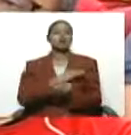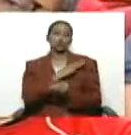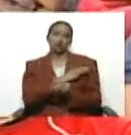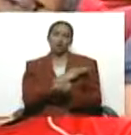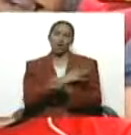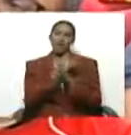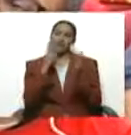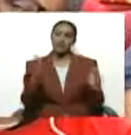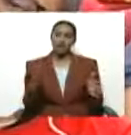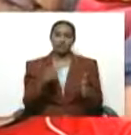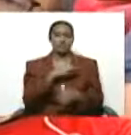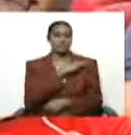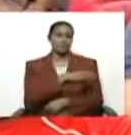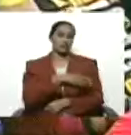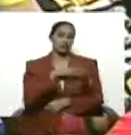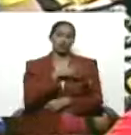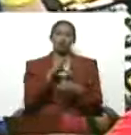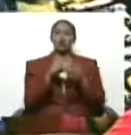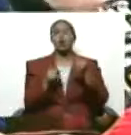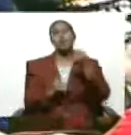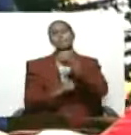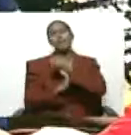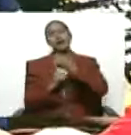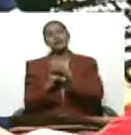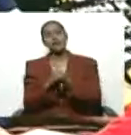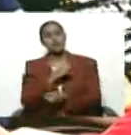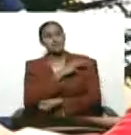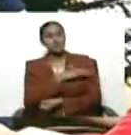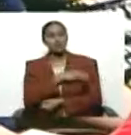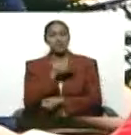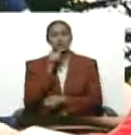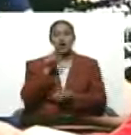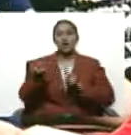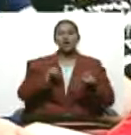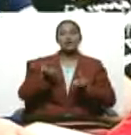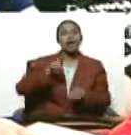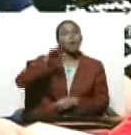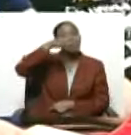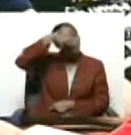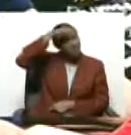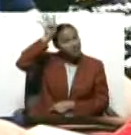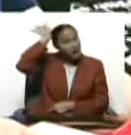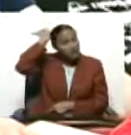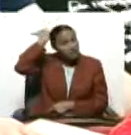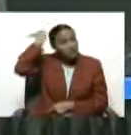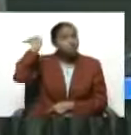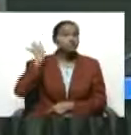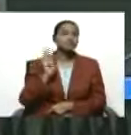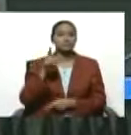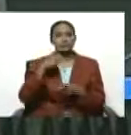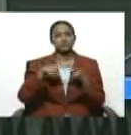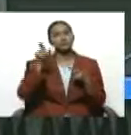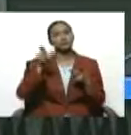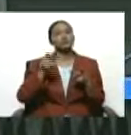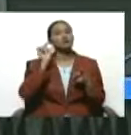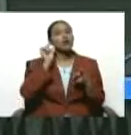Grandes Visiones y Bases de Misiones. Coordinado por Mervin Maldonado, Génesis Garbé, Delis Álvarez, Magali